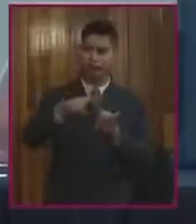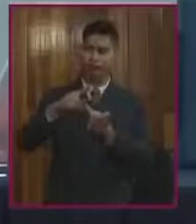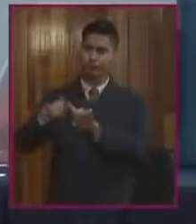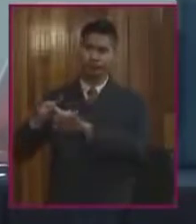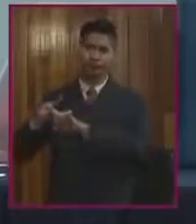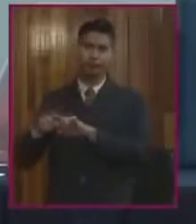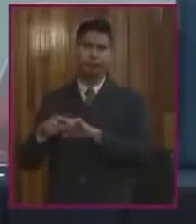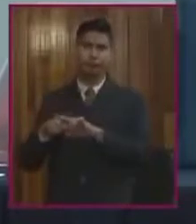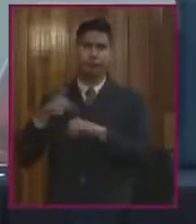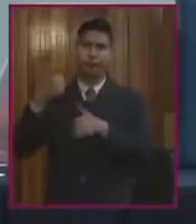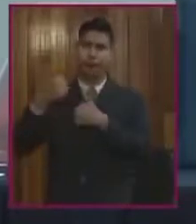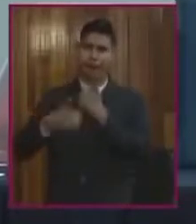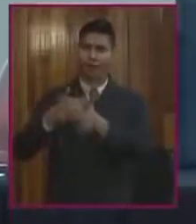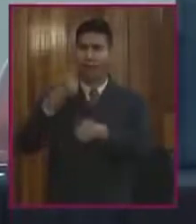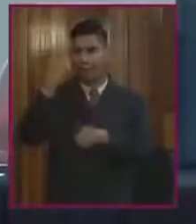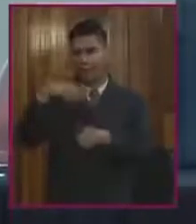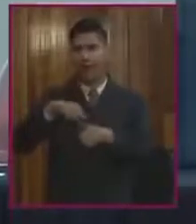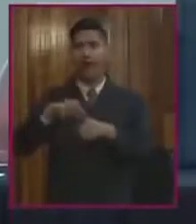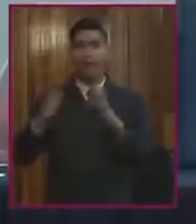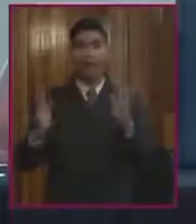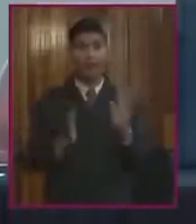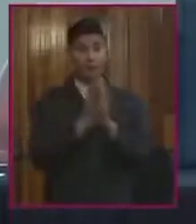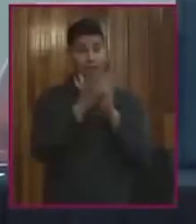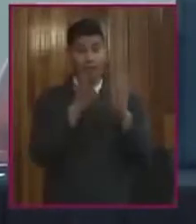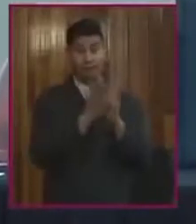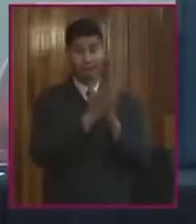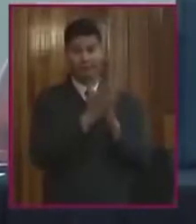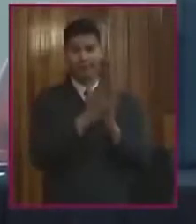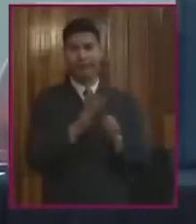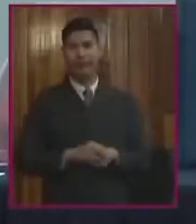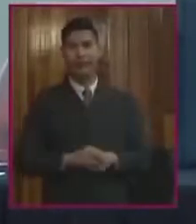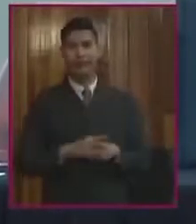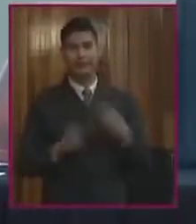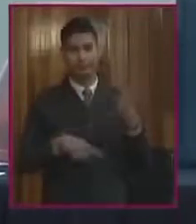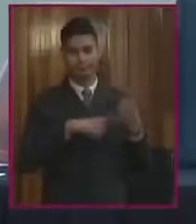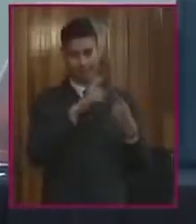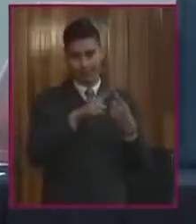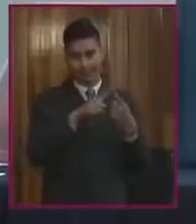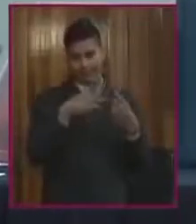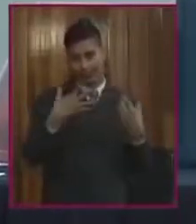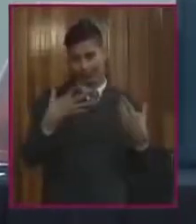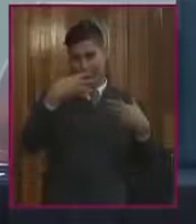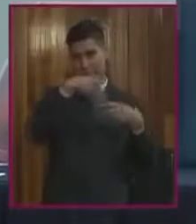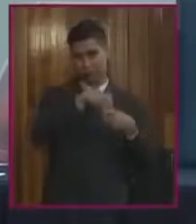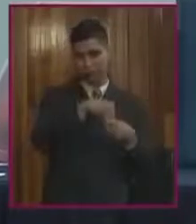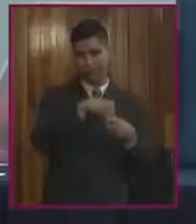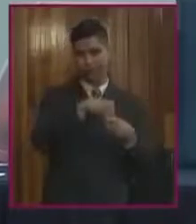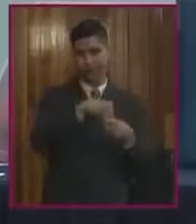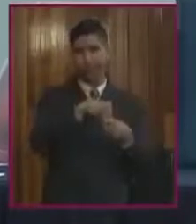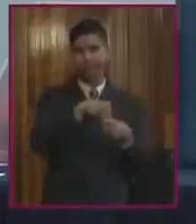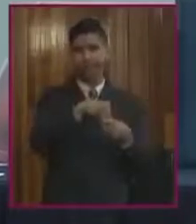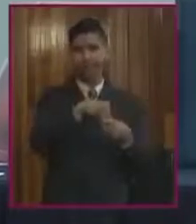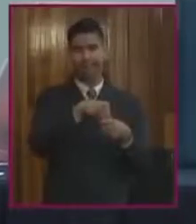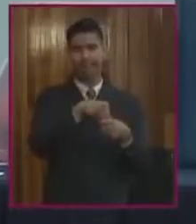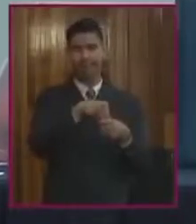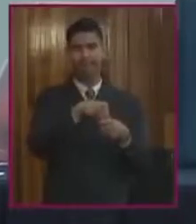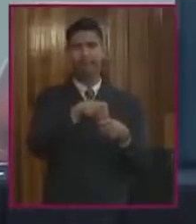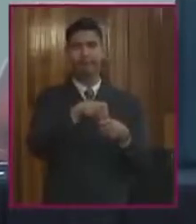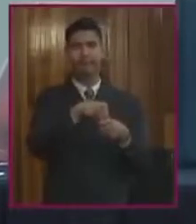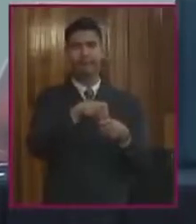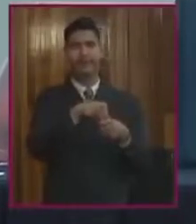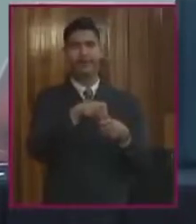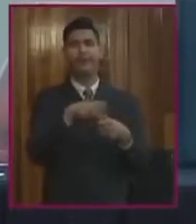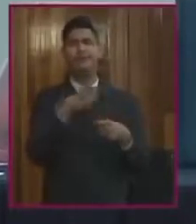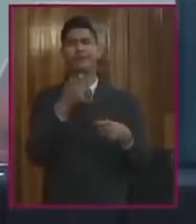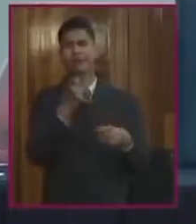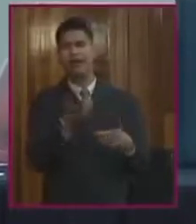crea que no son contradictorios, integración, pero me parece que no por poner el énfasis en la integración